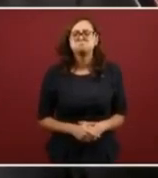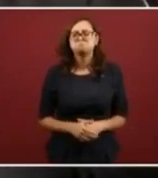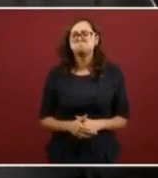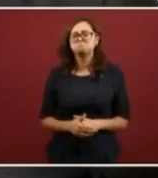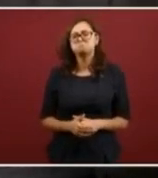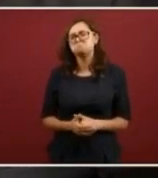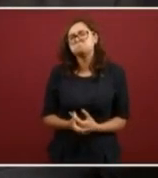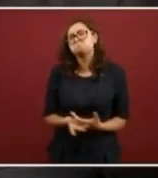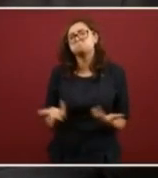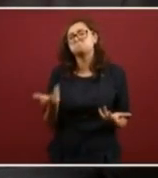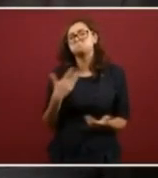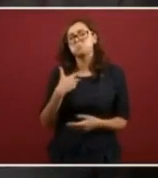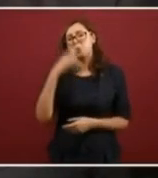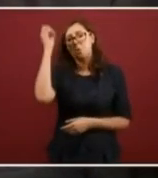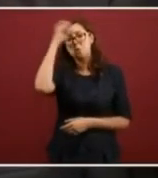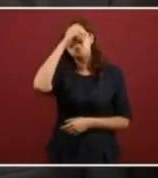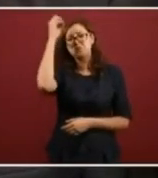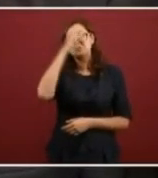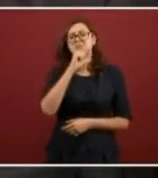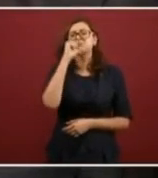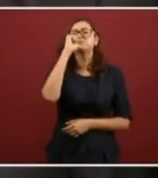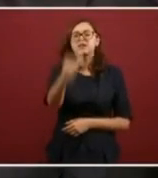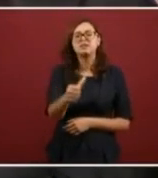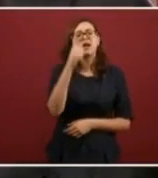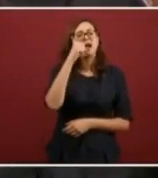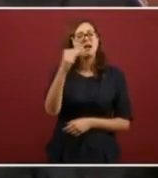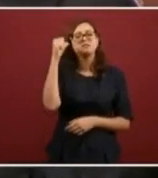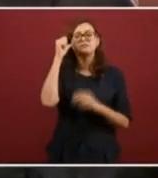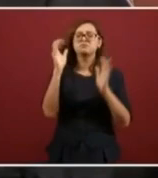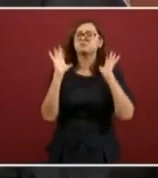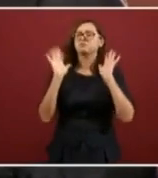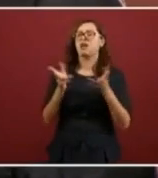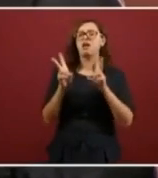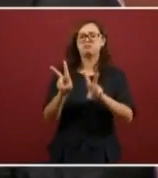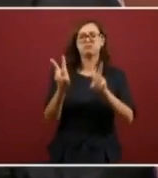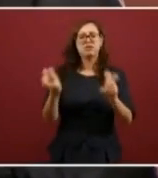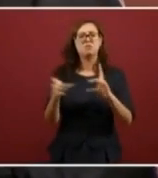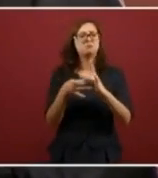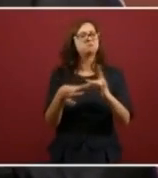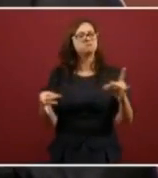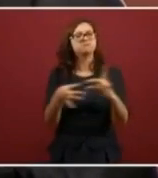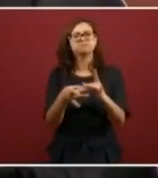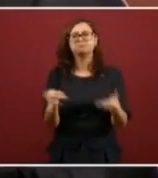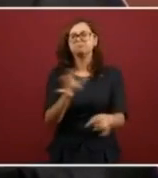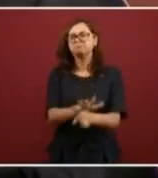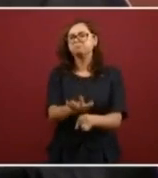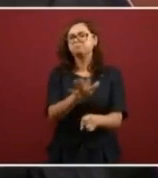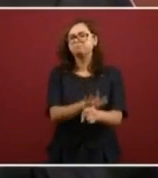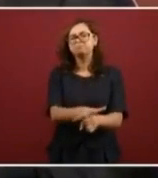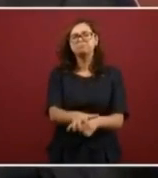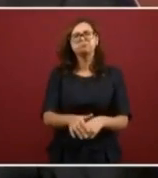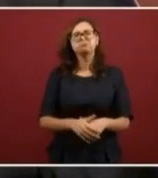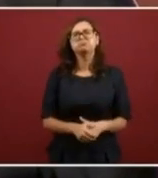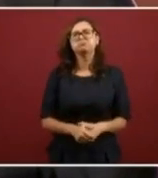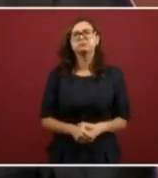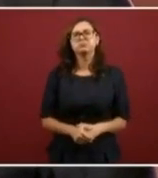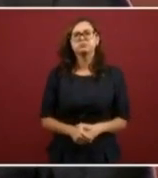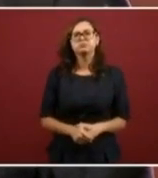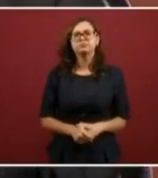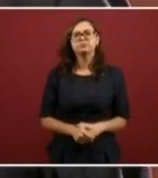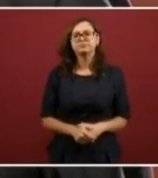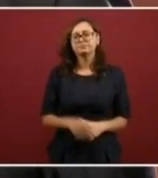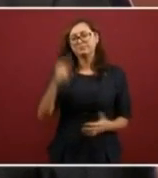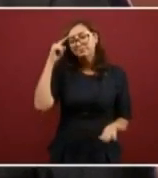comentario. Ayer hablé del tema. Sí. Siento que esto lo tienen